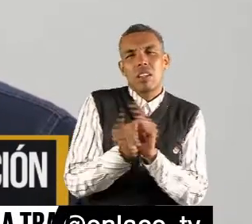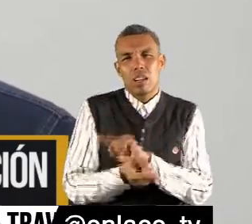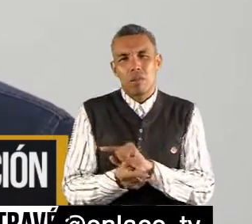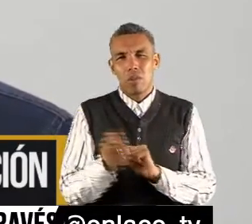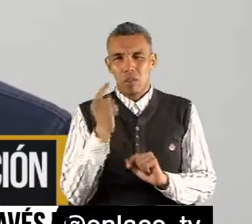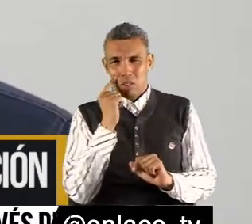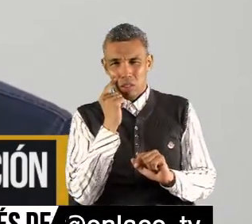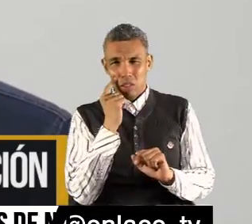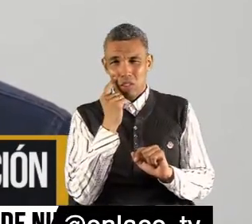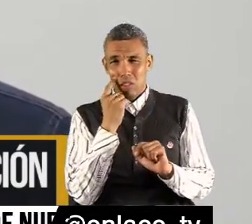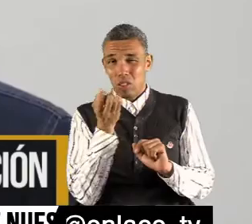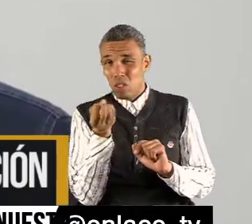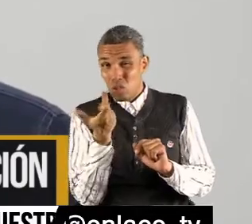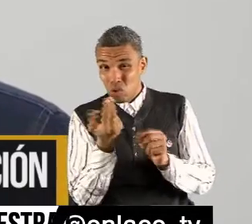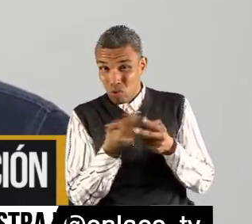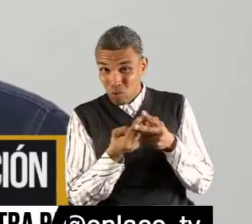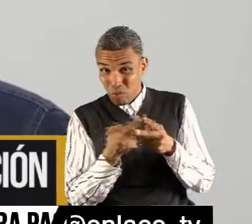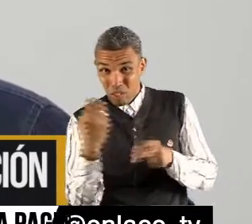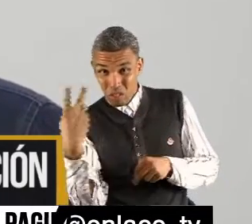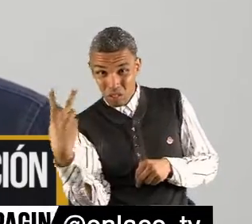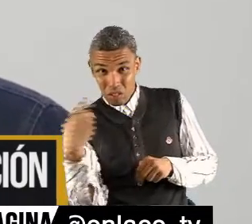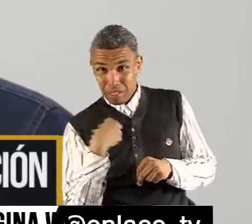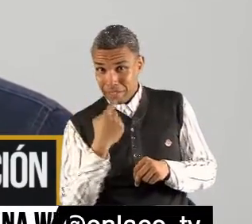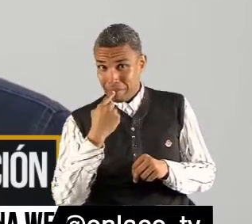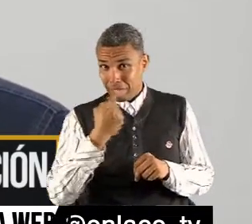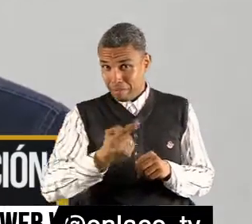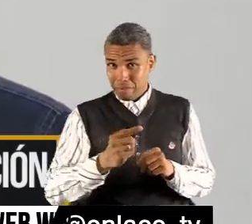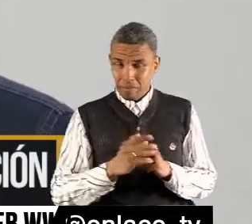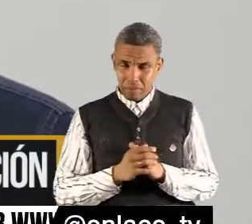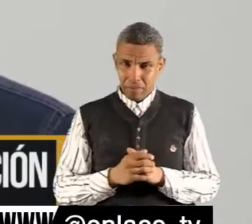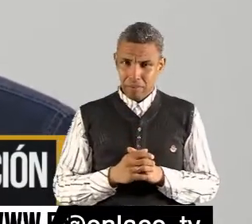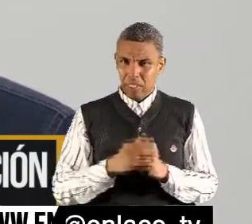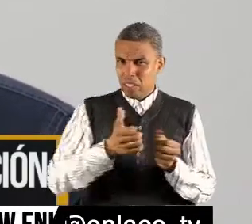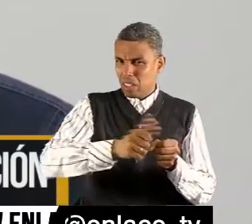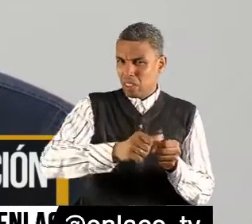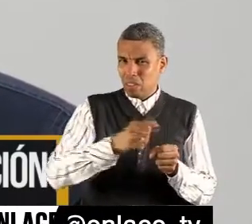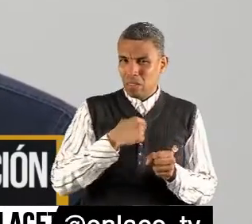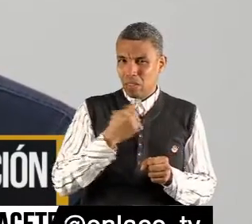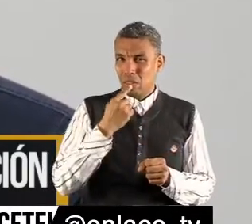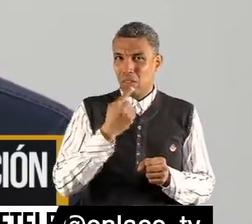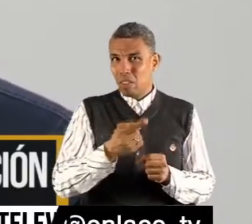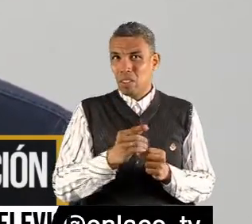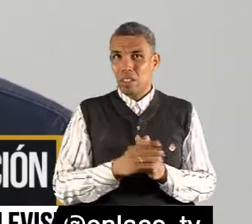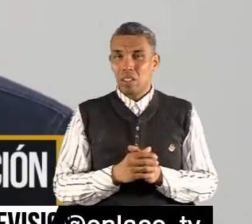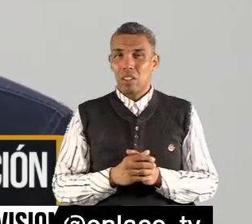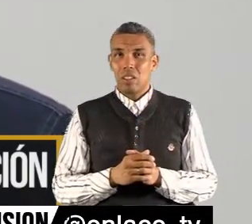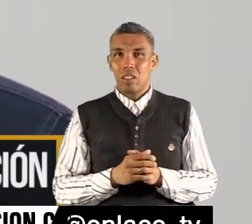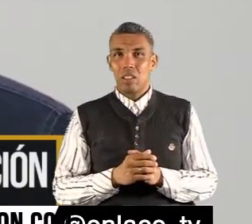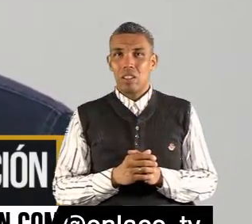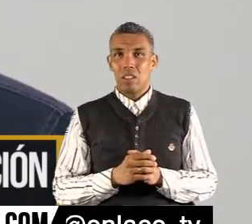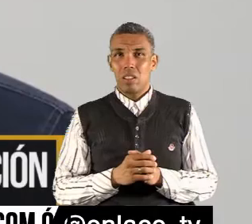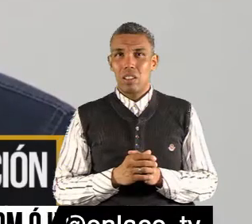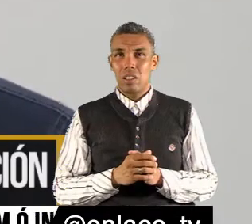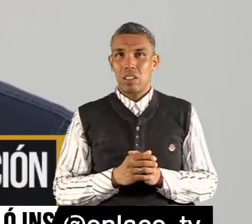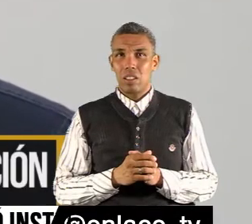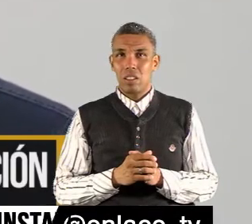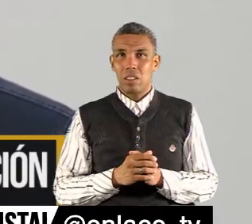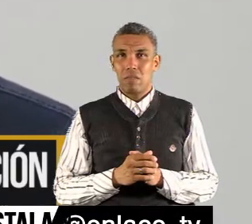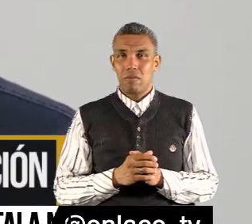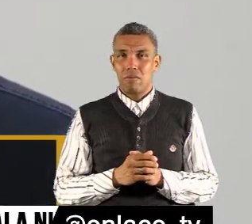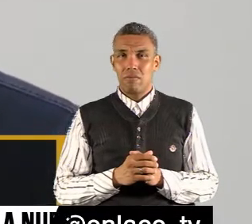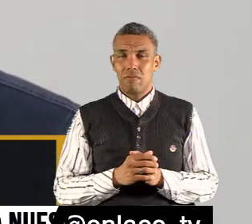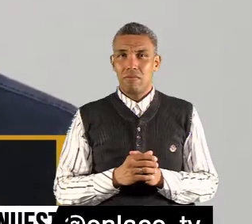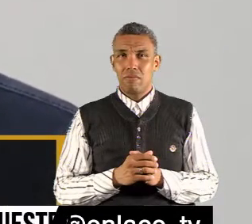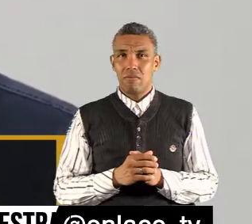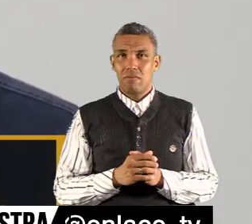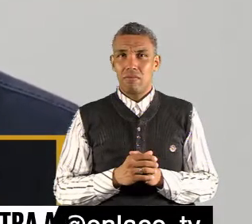que nuevamente pues dejaba tal como habíamos colocado en la precalificación, donde decía que solamente deberíamos